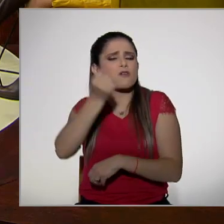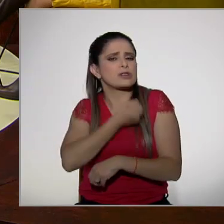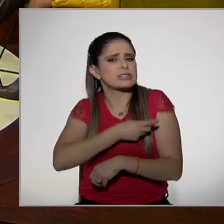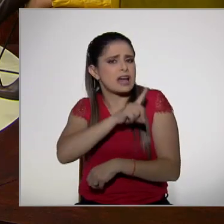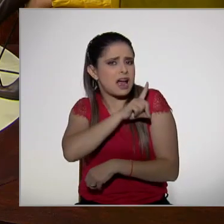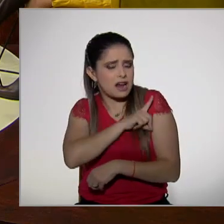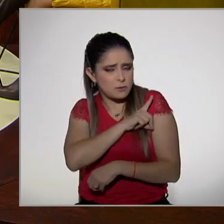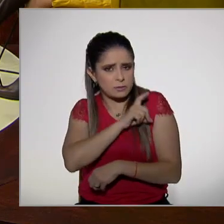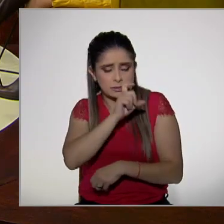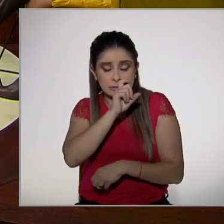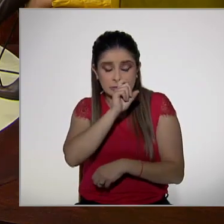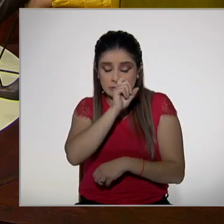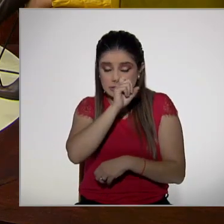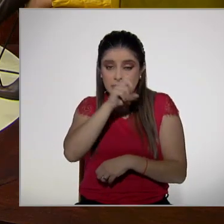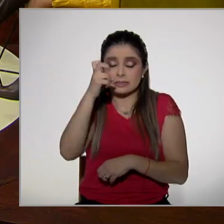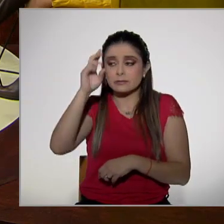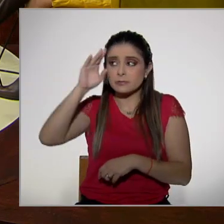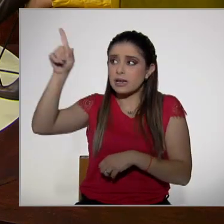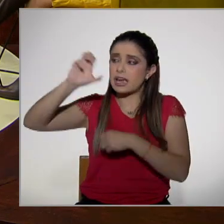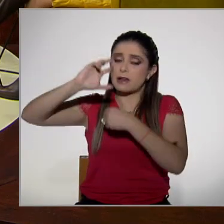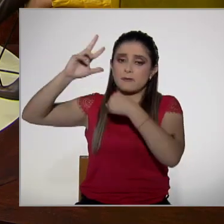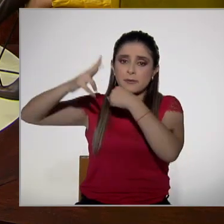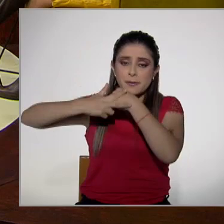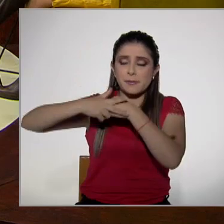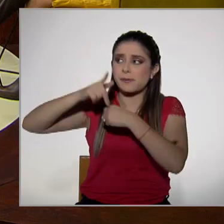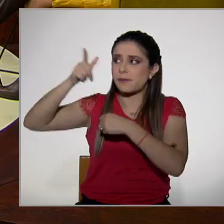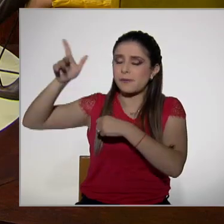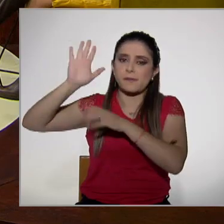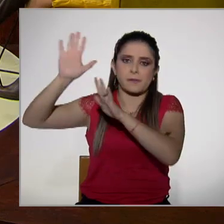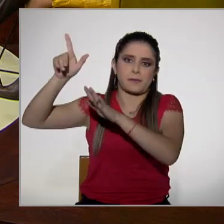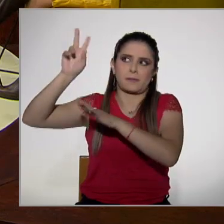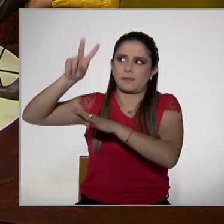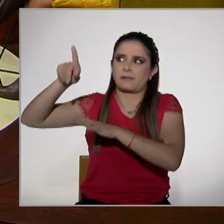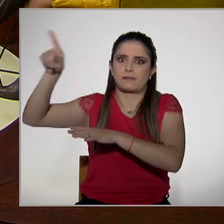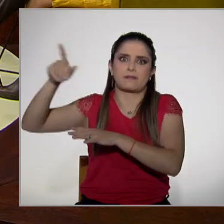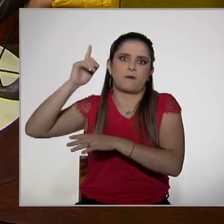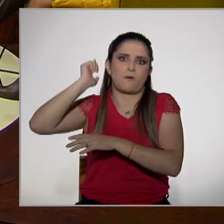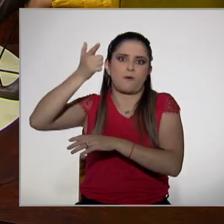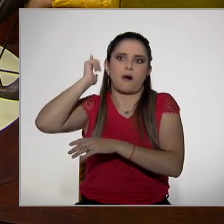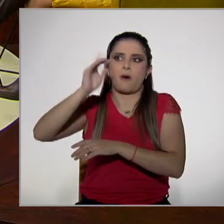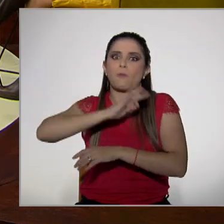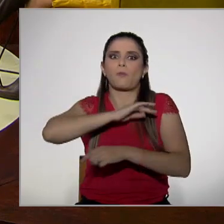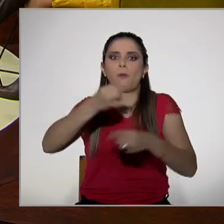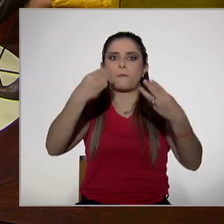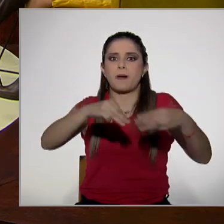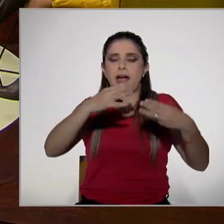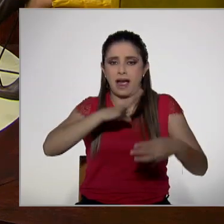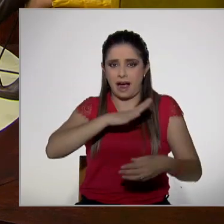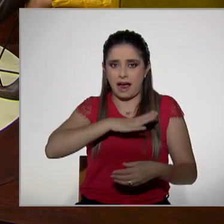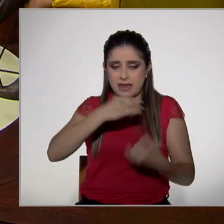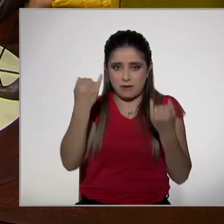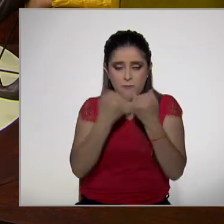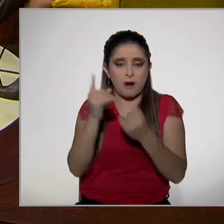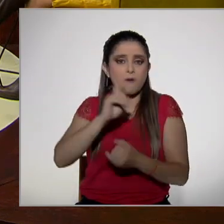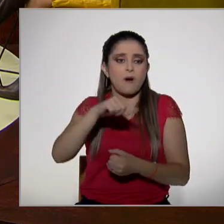porque mucha gente me dice es que en europa pueden comer también en europa darían de brincos de poder acercarse a un mercado como los que tenemos aquí en méxico con la cantidad de cosas